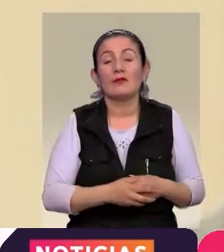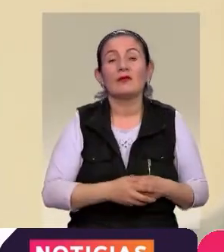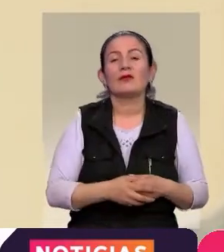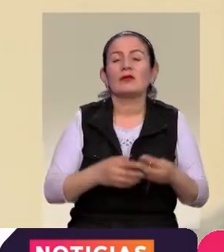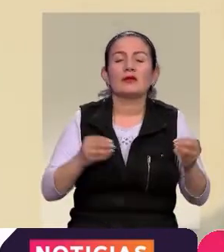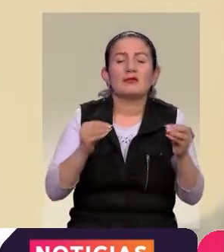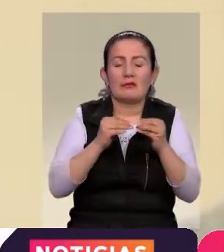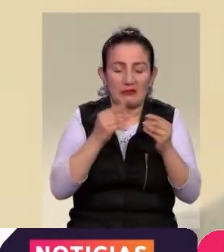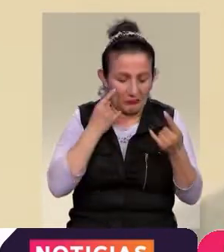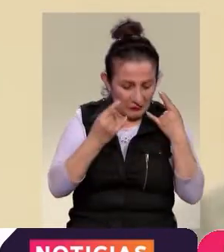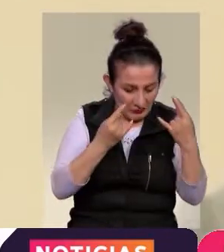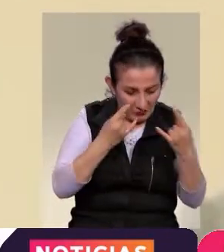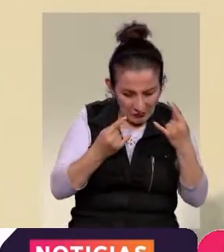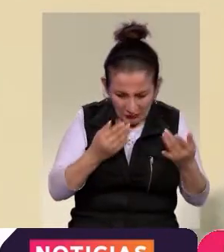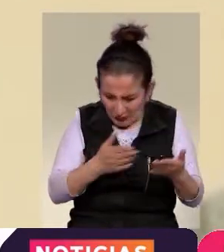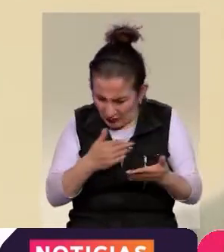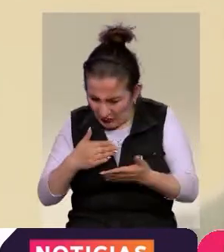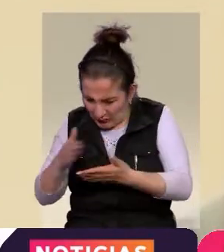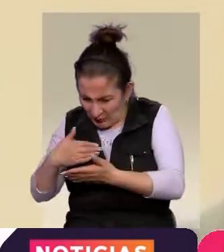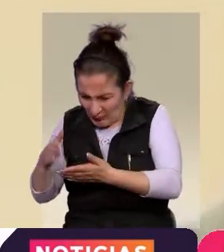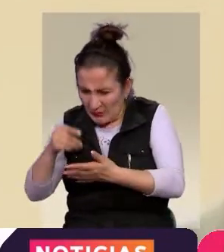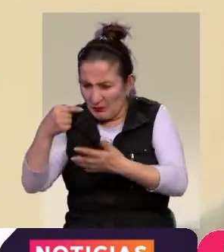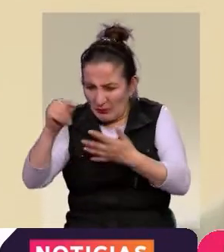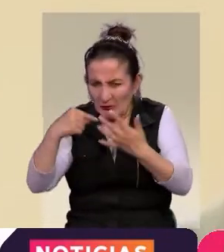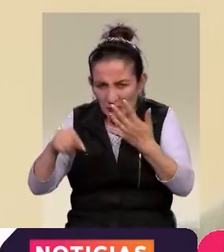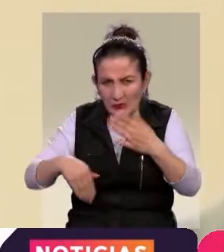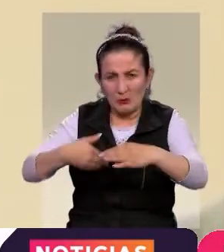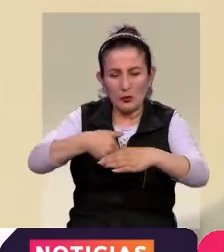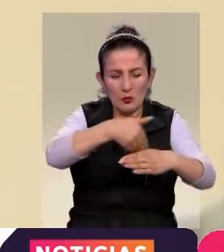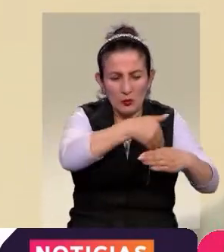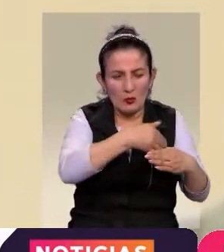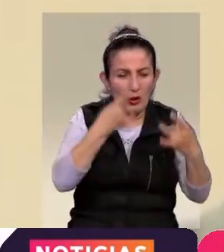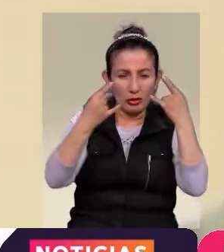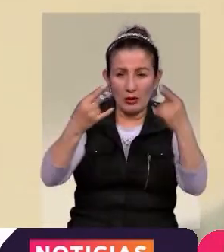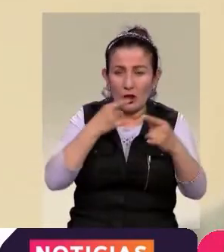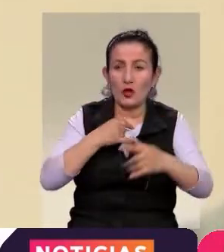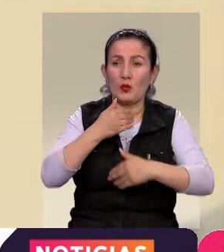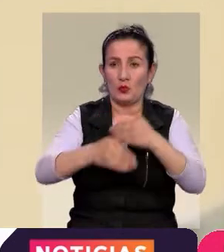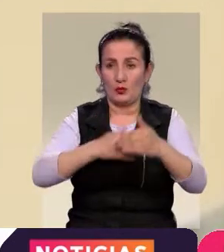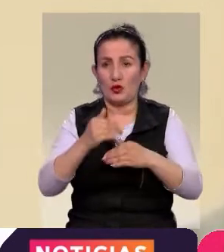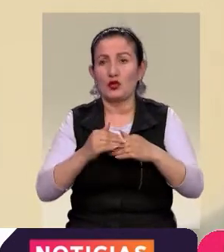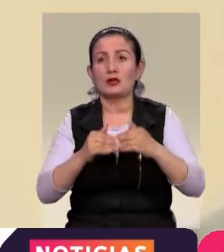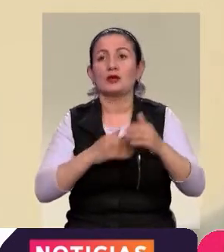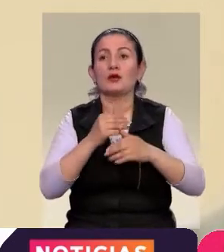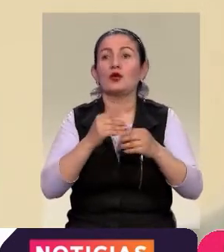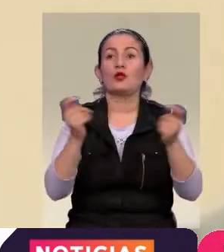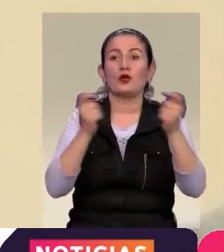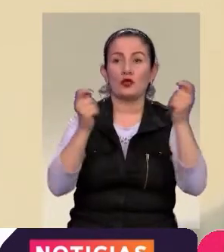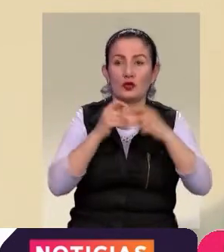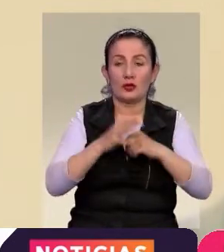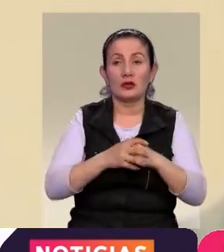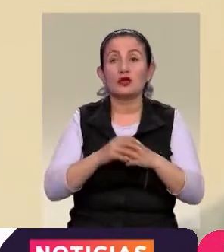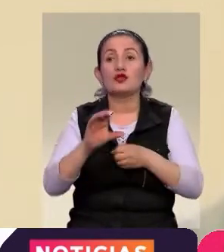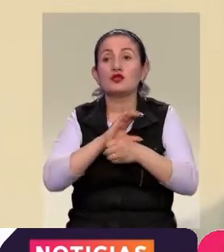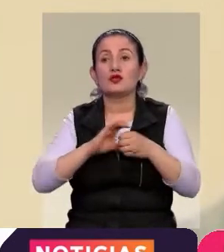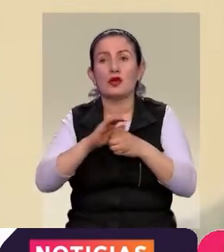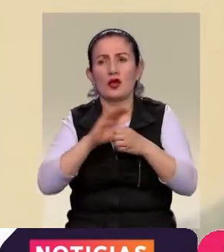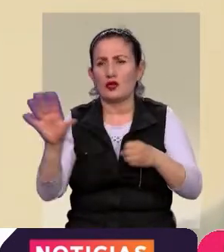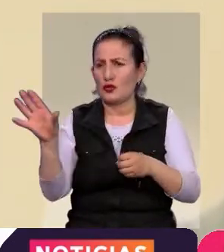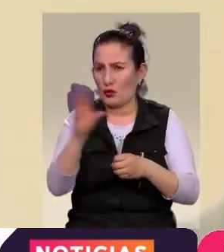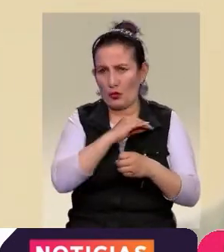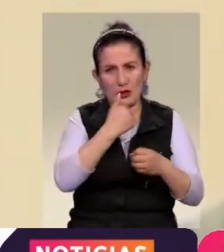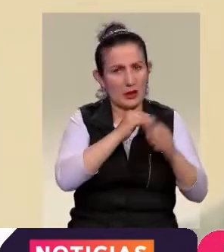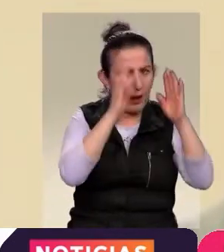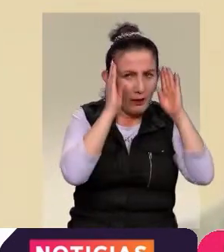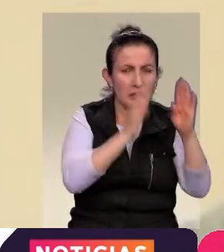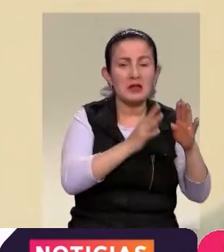fueron atendidas, que eran observaciones recibidas de proponentes interesados en el proceso, organismos de control y ciudadanos. Todas se atendieron,